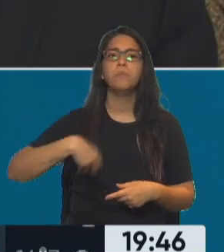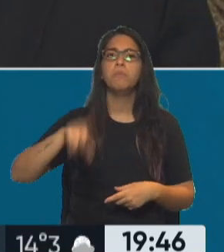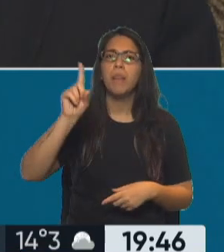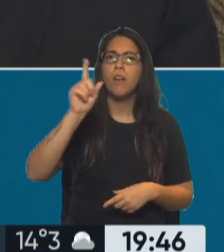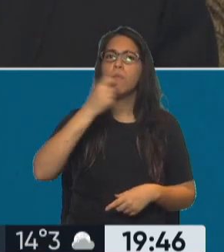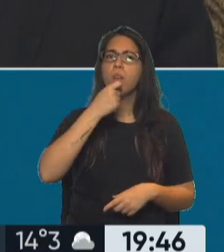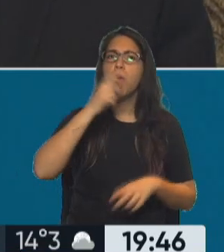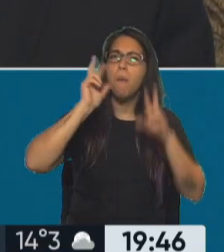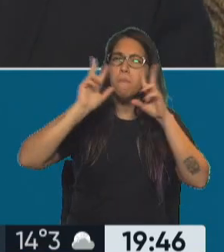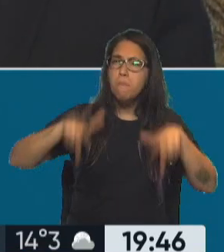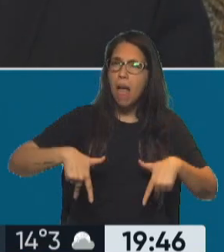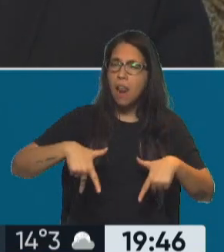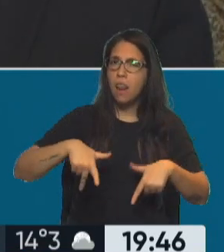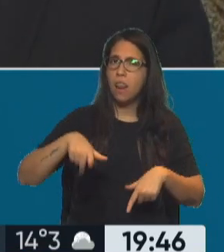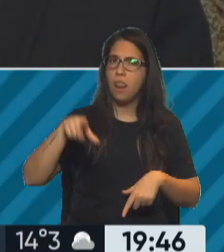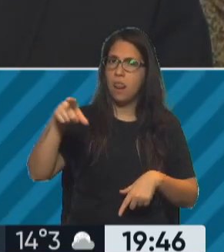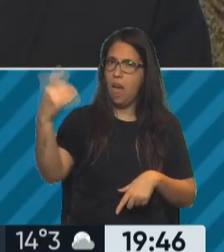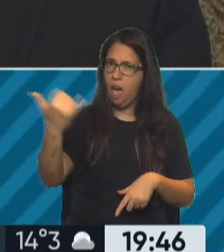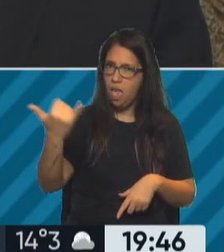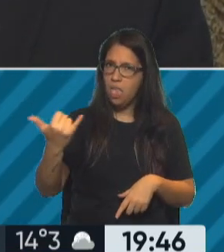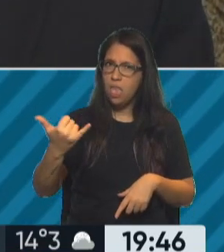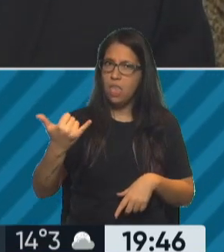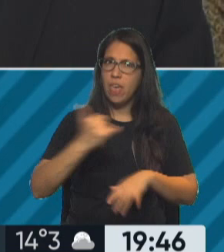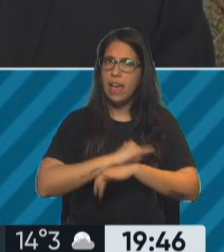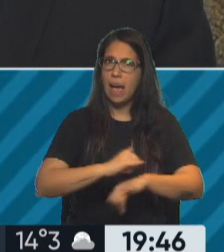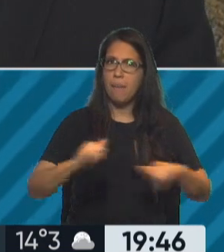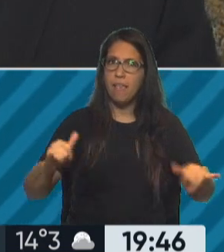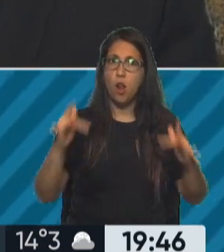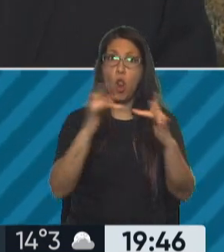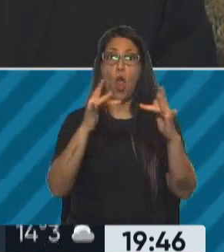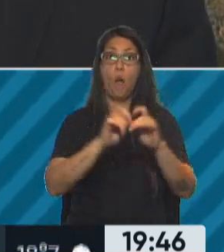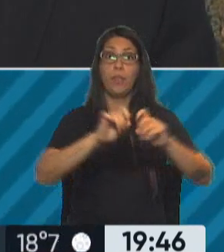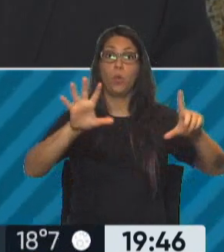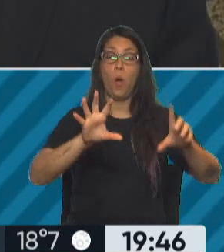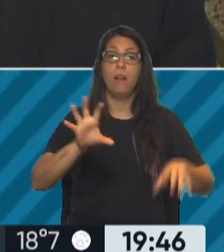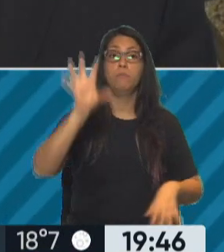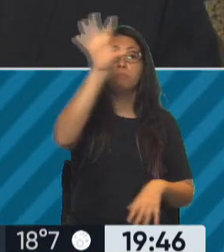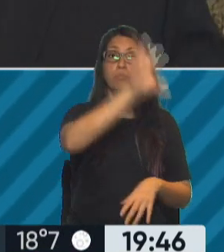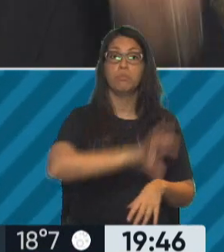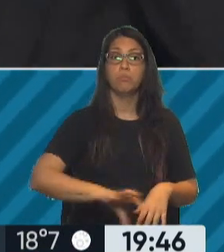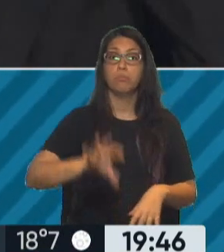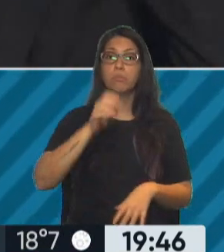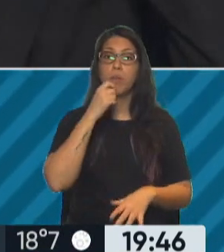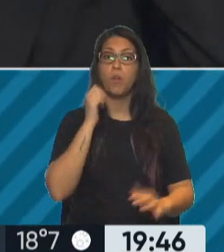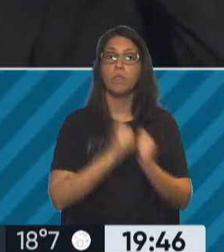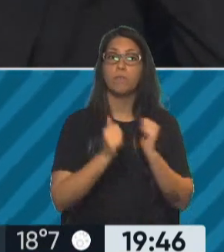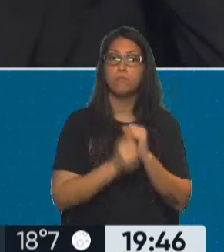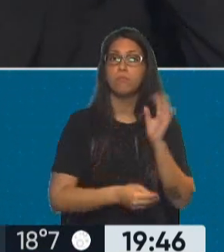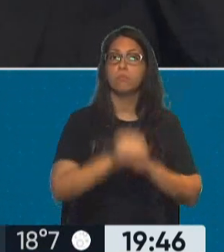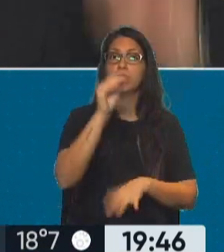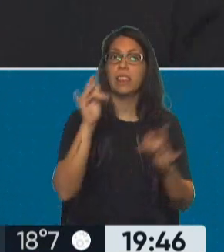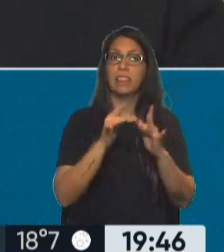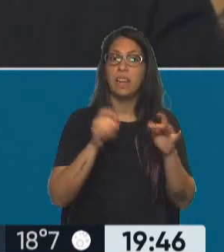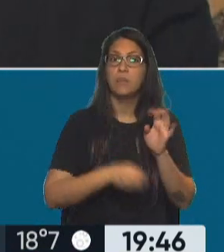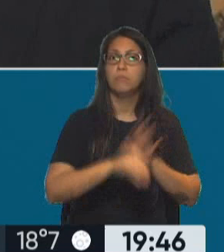y en la planificación, ¿está involucrado esto virtual, esas historias de Internet para despertar